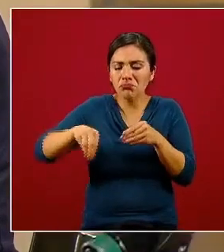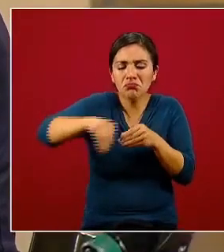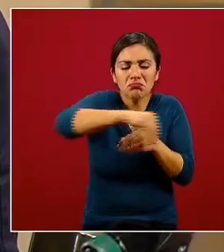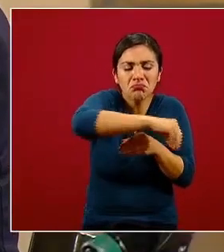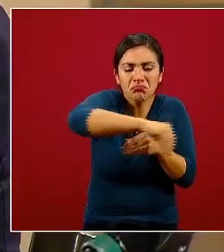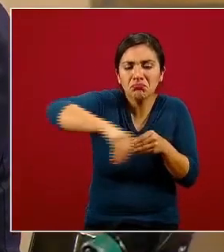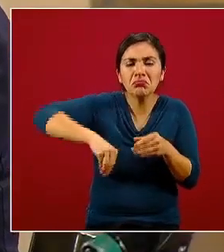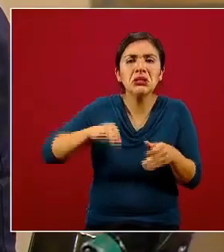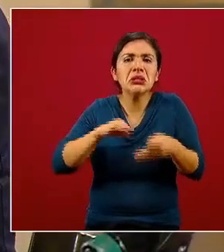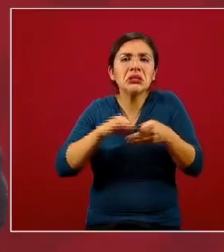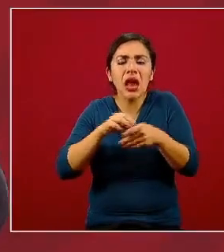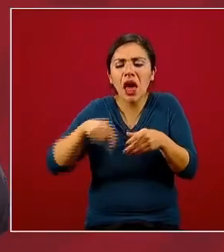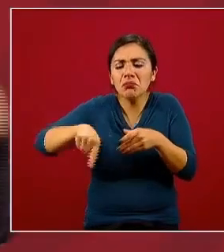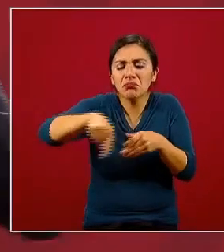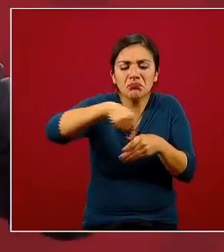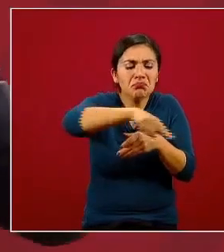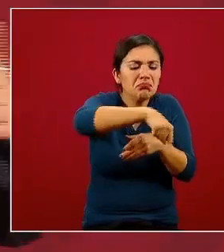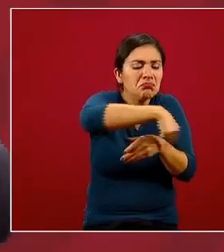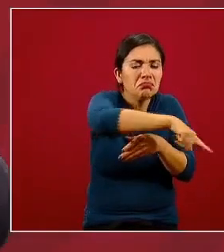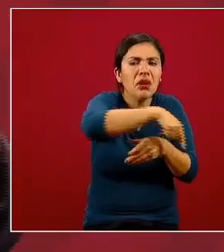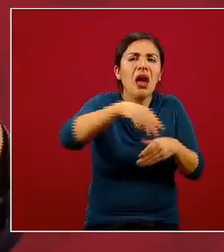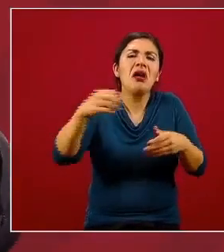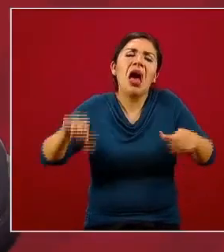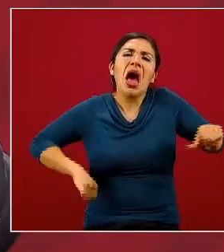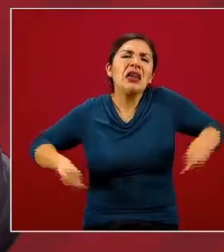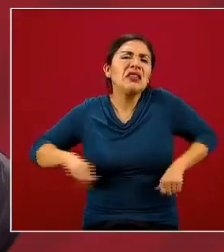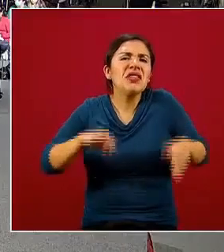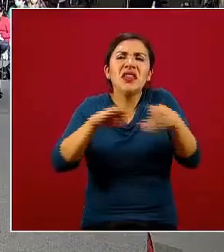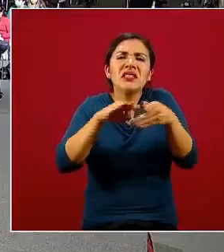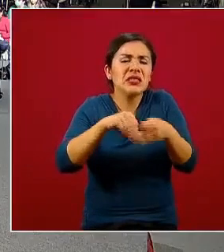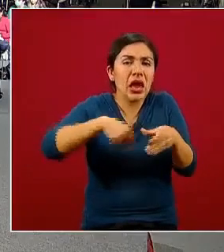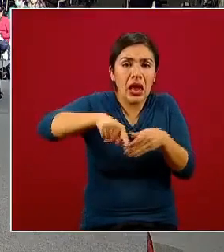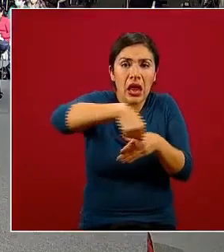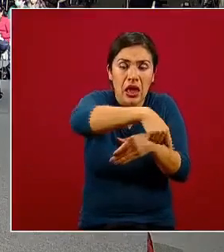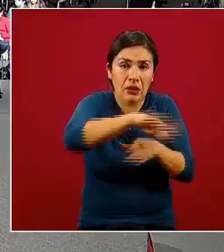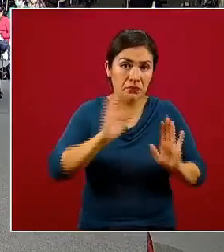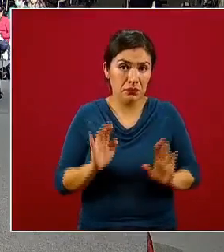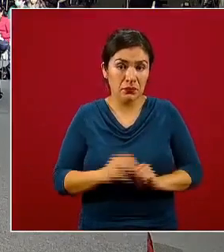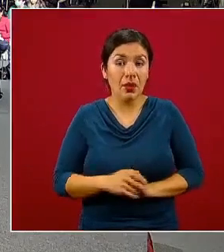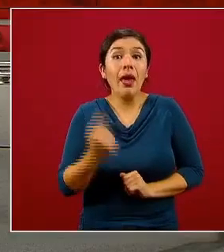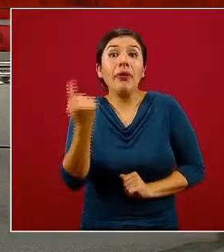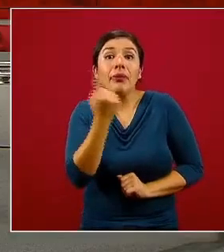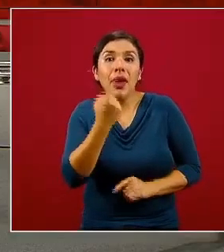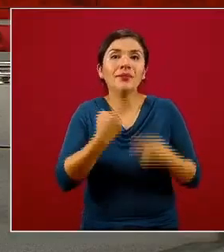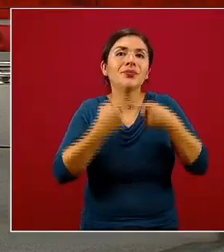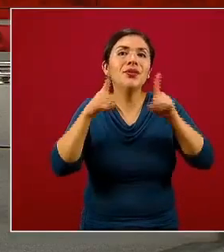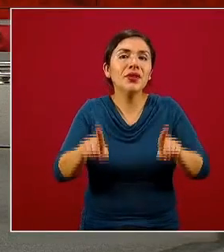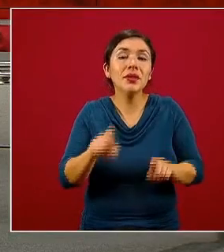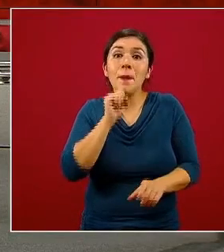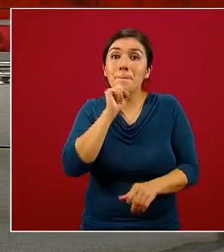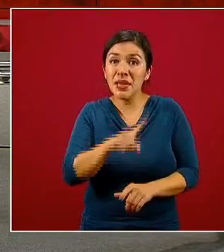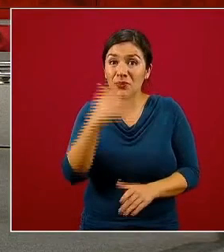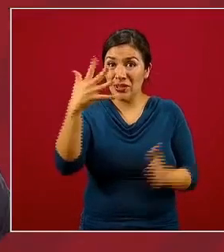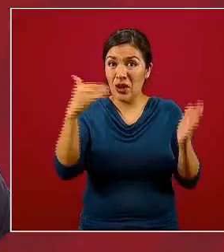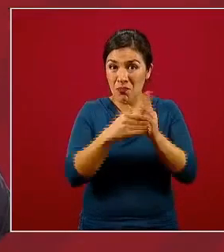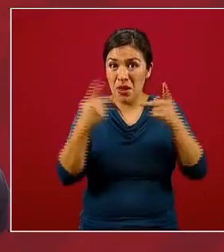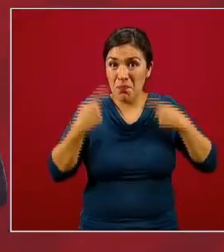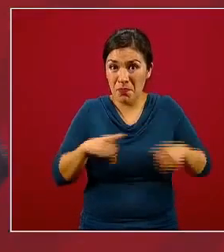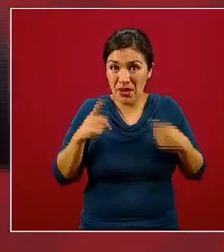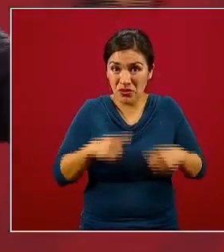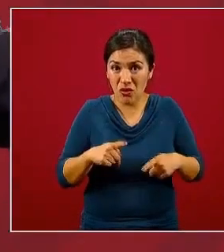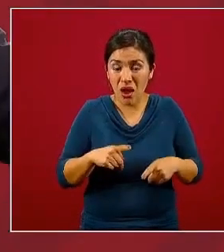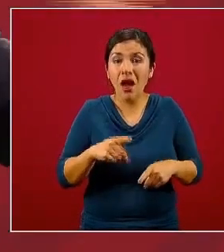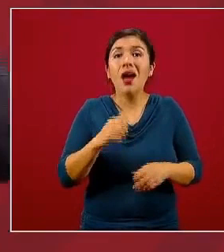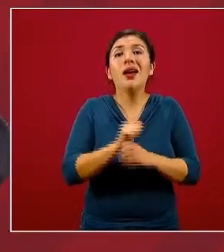alrededor de su casa, y que pudieran ir a actividades cercanas, comparado con que esas mismas 5,000 personas